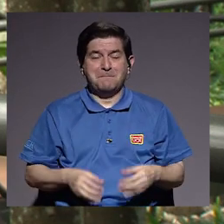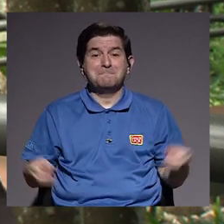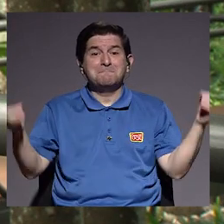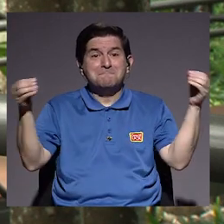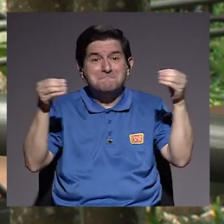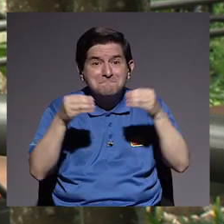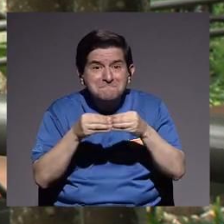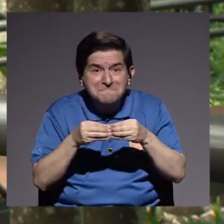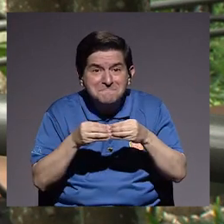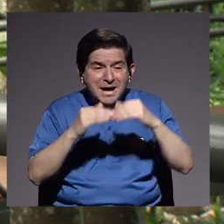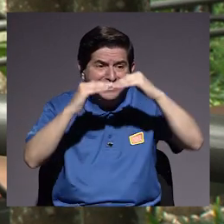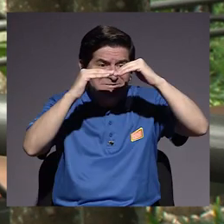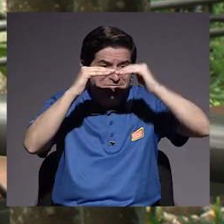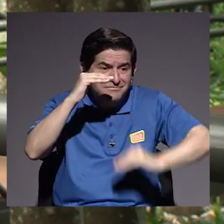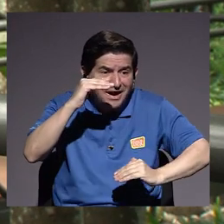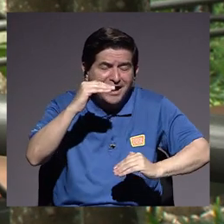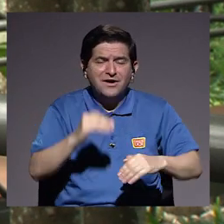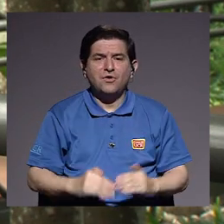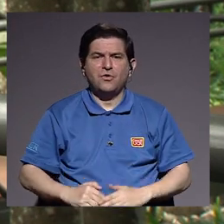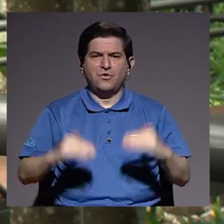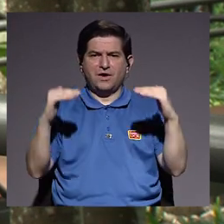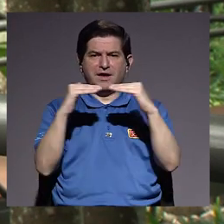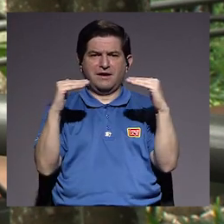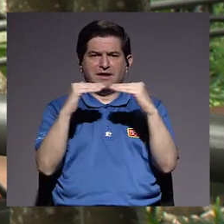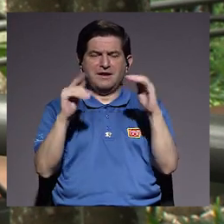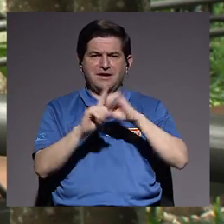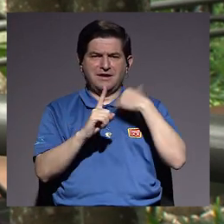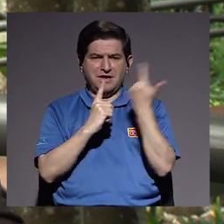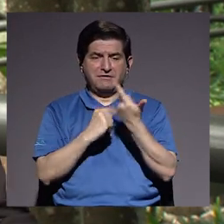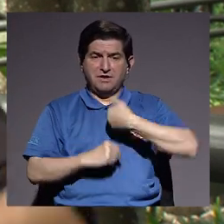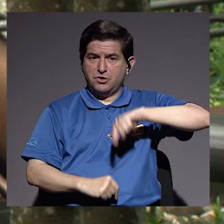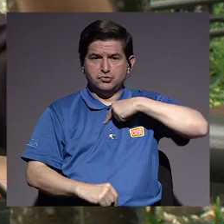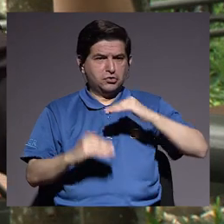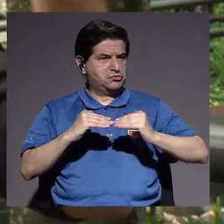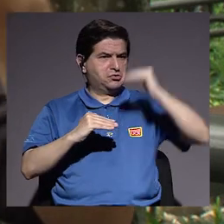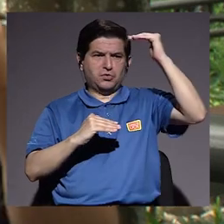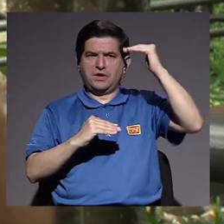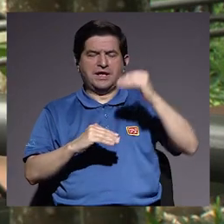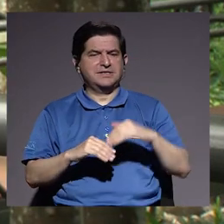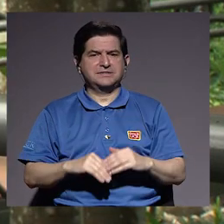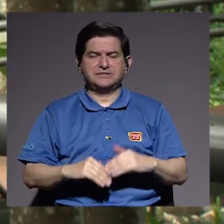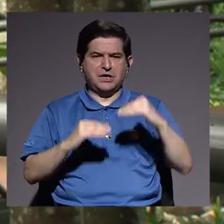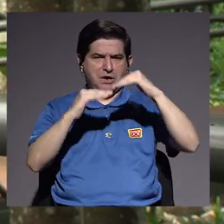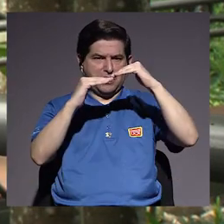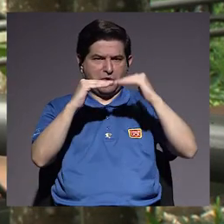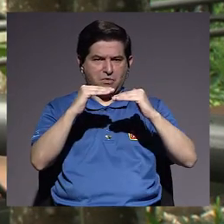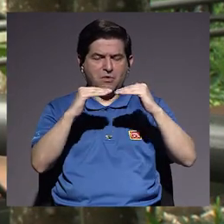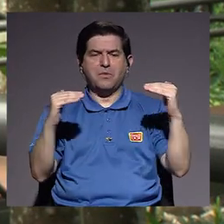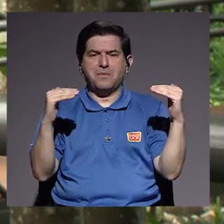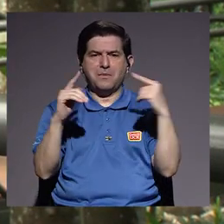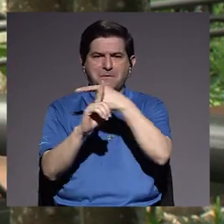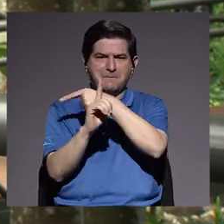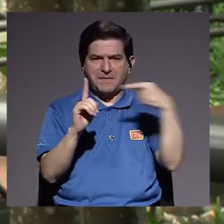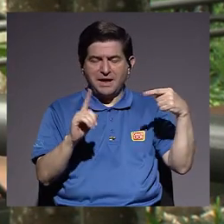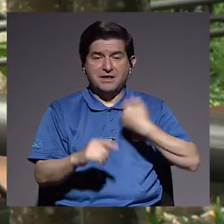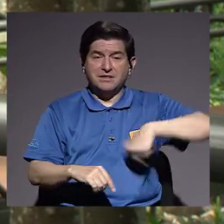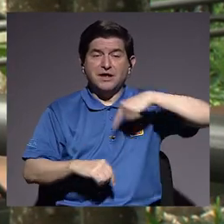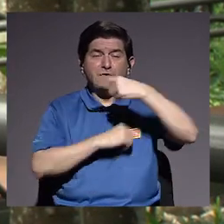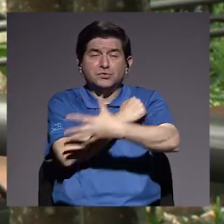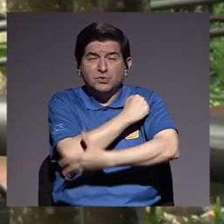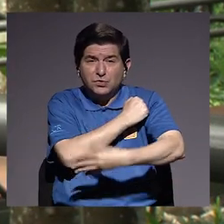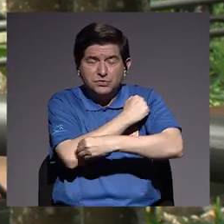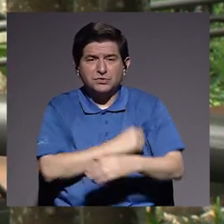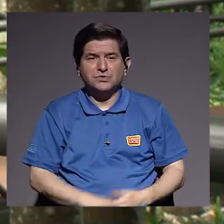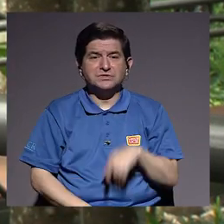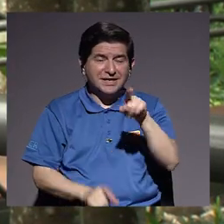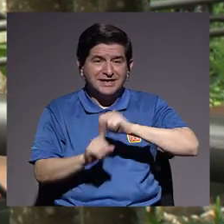Y mientras más bajo estamos en escala social, o sea, mientras más, digamos, si no somos clase alta ni clase media, somos clase baja, o sea, vivimos en sectores empobrecidos, la